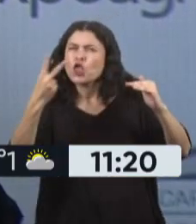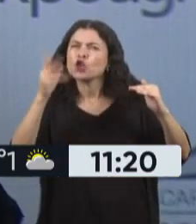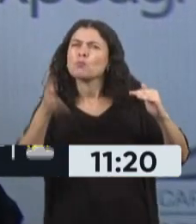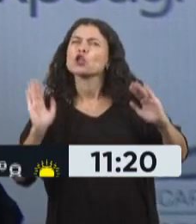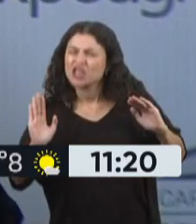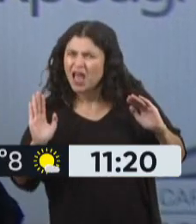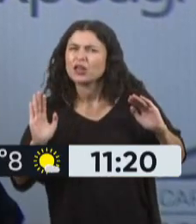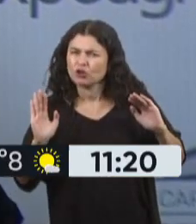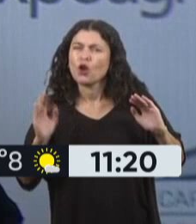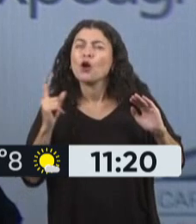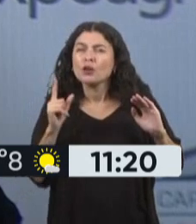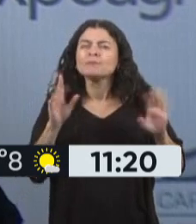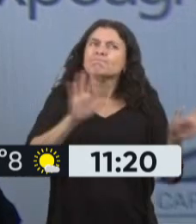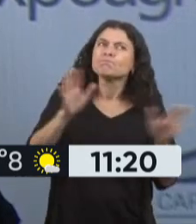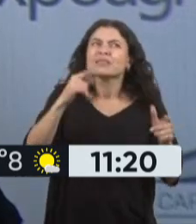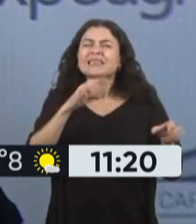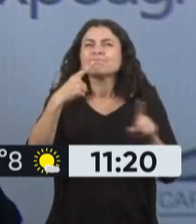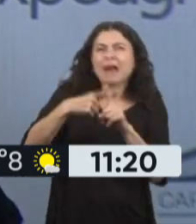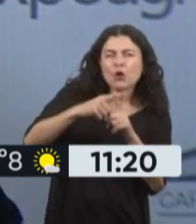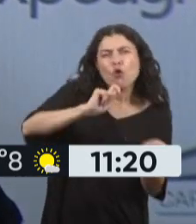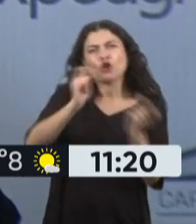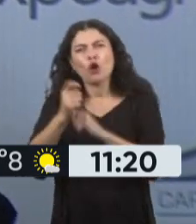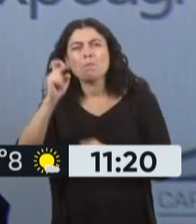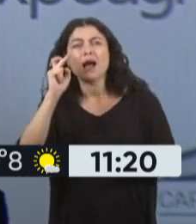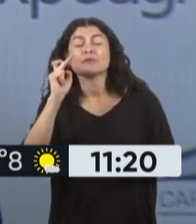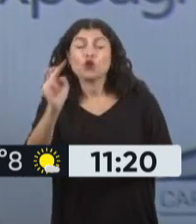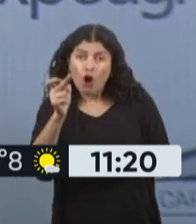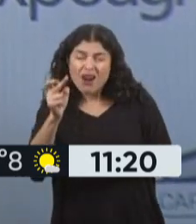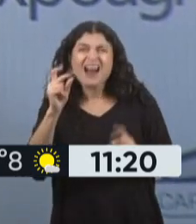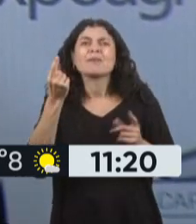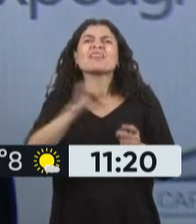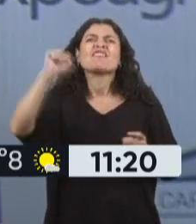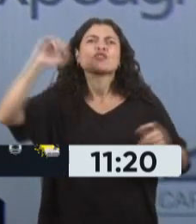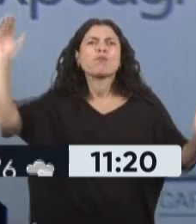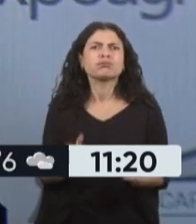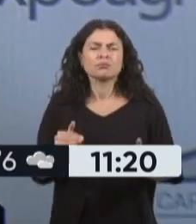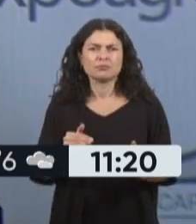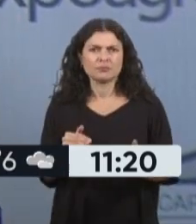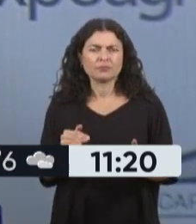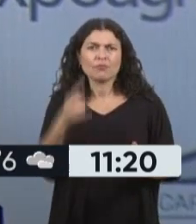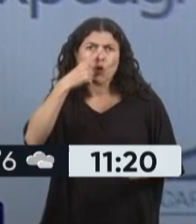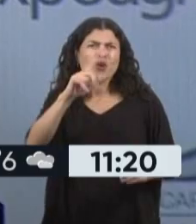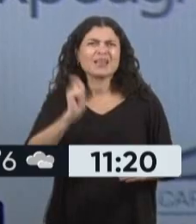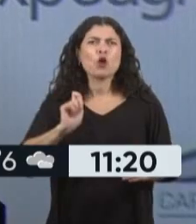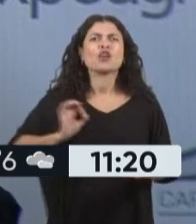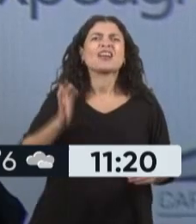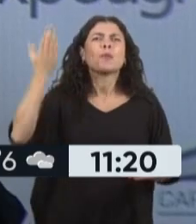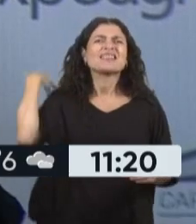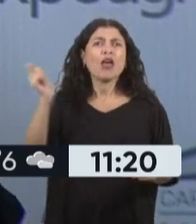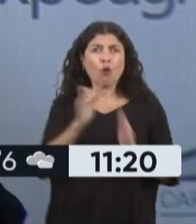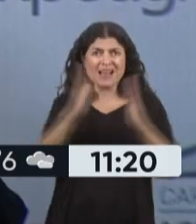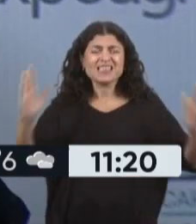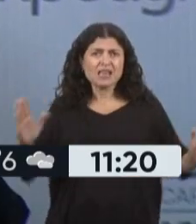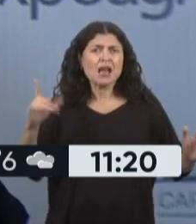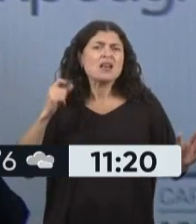2% y en términos de dólares estábamos en deflación los últimos meses. Es más, cuando hicimos el